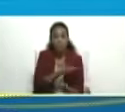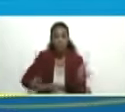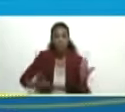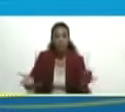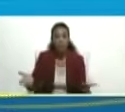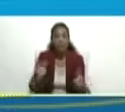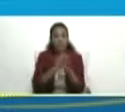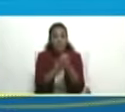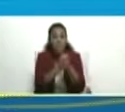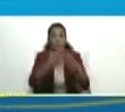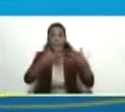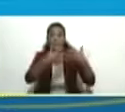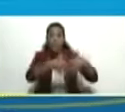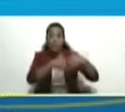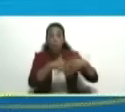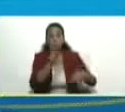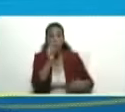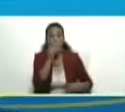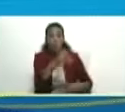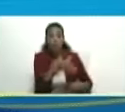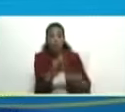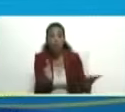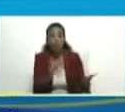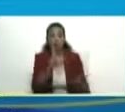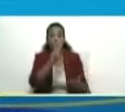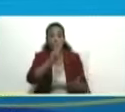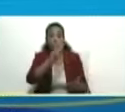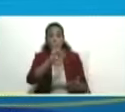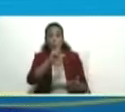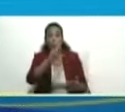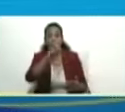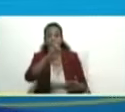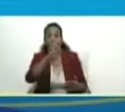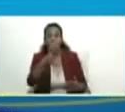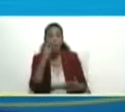mi amigo el empresario Wilmer Ruperti,